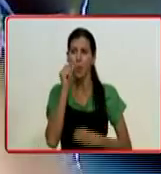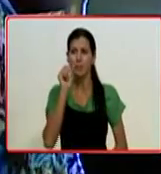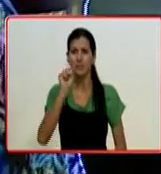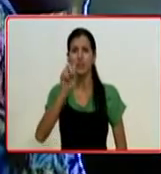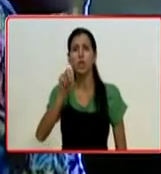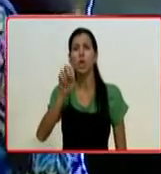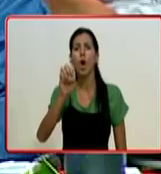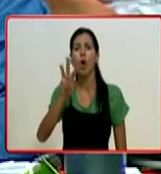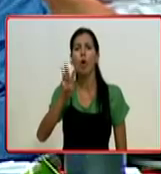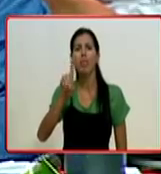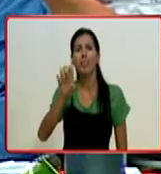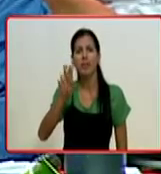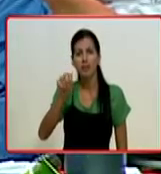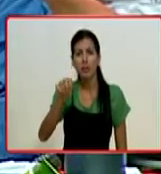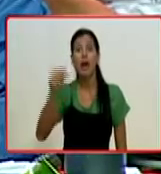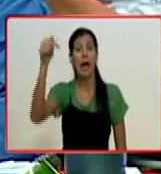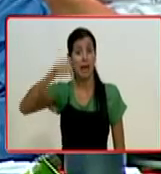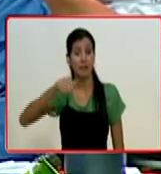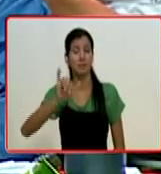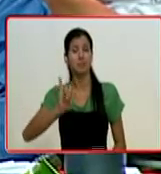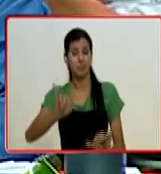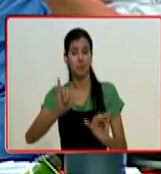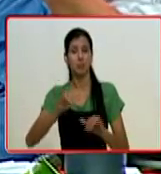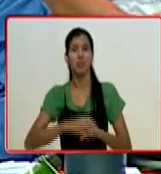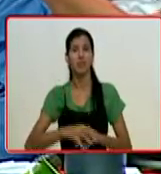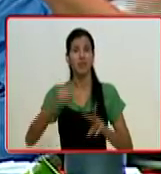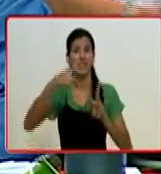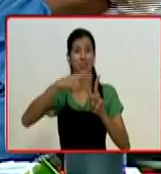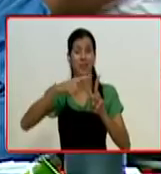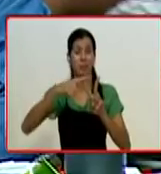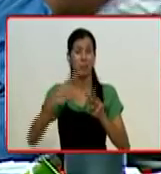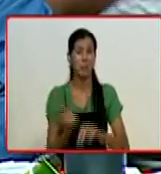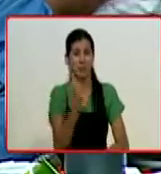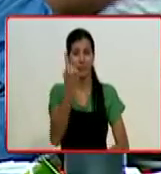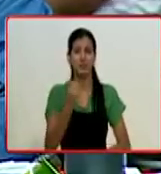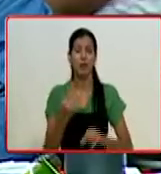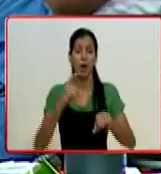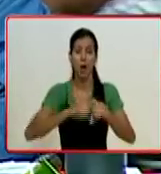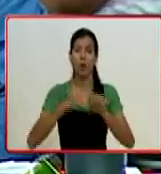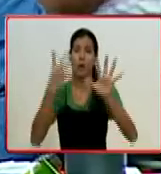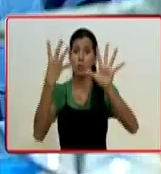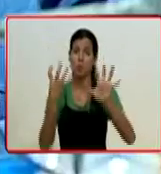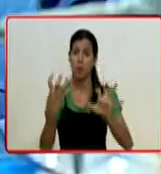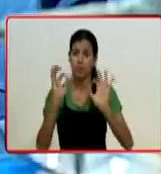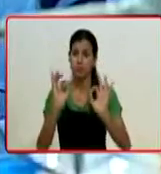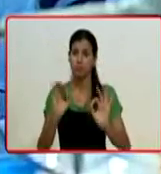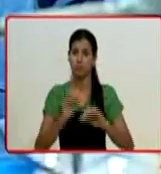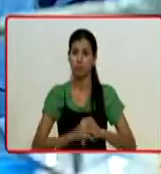vamos a pasar en exclusiva por Venezolana de Televisión a las 9 de la noche.